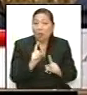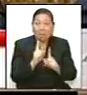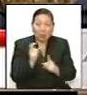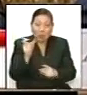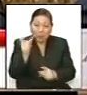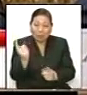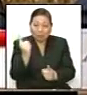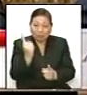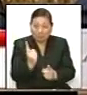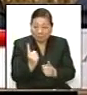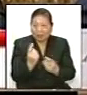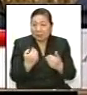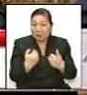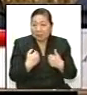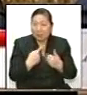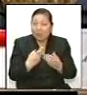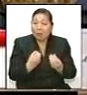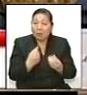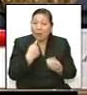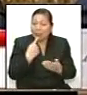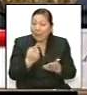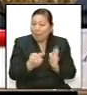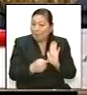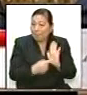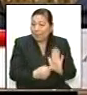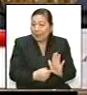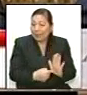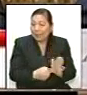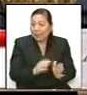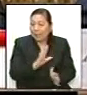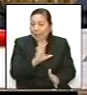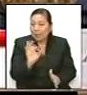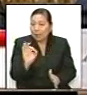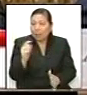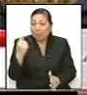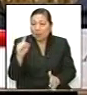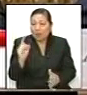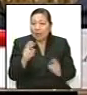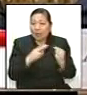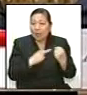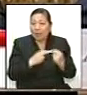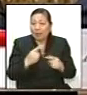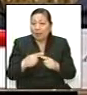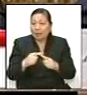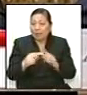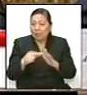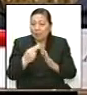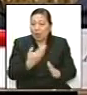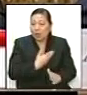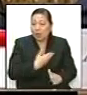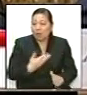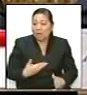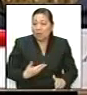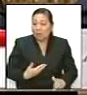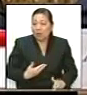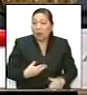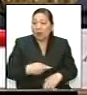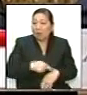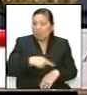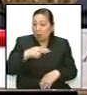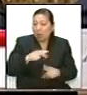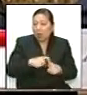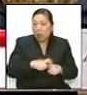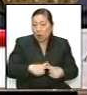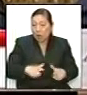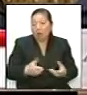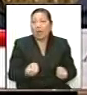consultorías, debemos especificar, como hicimos en la presentación, que 500 de esos millones corresponden a distintos niveles de gobierno, a gobiernos regionales y